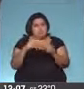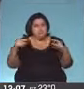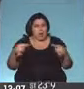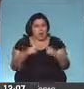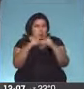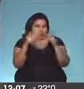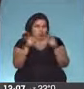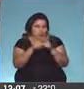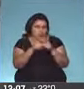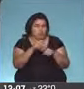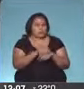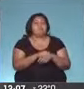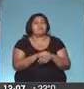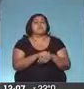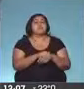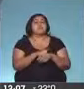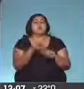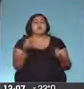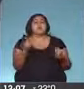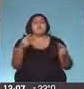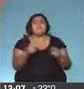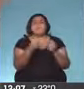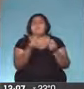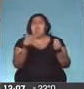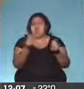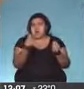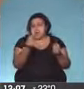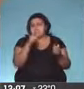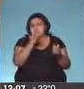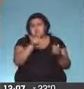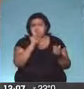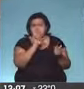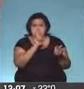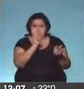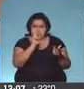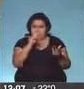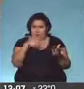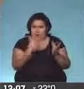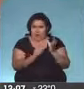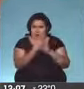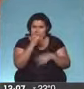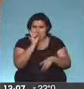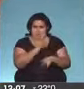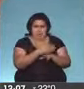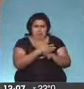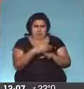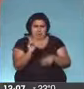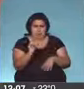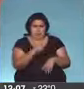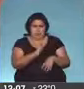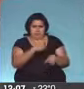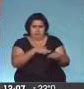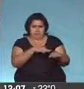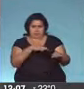encuentro en la cual... ¿Por qué se hace este encuentro? Por las imágenes que estuvimos viendo desde la mañana de hoy respecto a lo que... Fue muy complicado. Muy